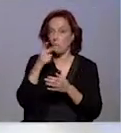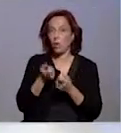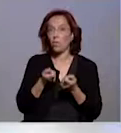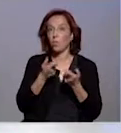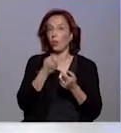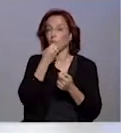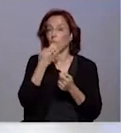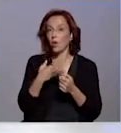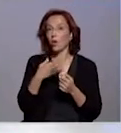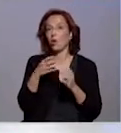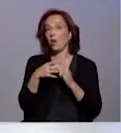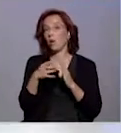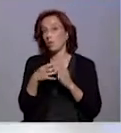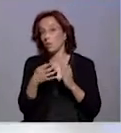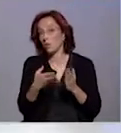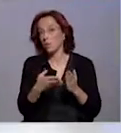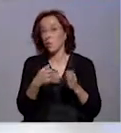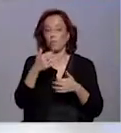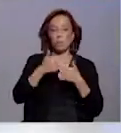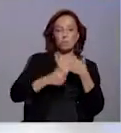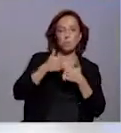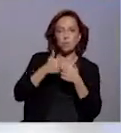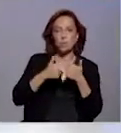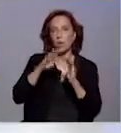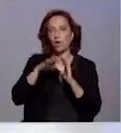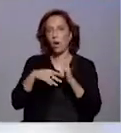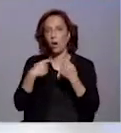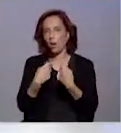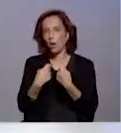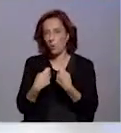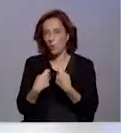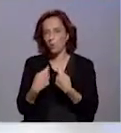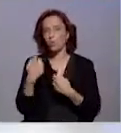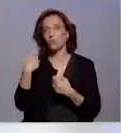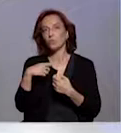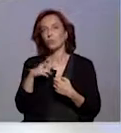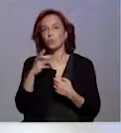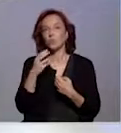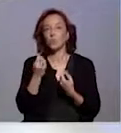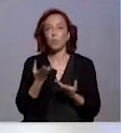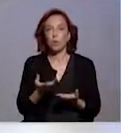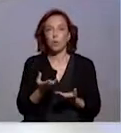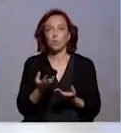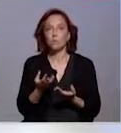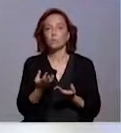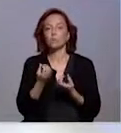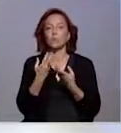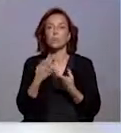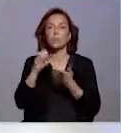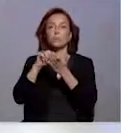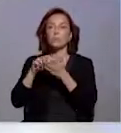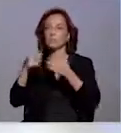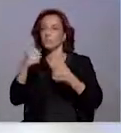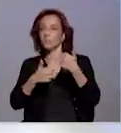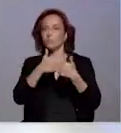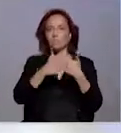mejores condiciones de de competitividad a bajar los costos y demás por la sencilla razón de que los países compiten